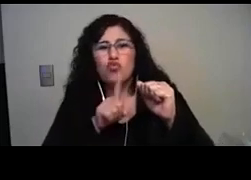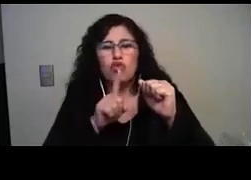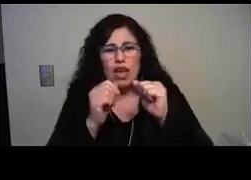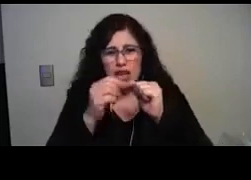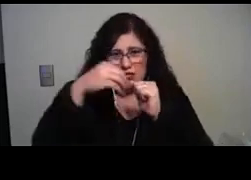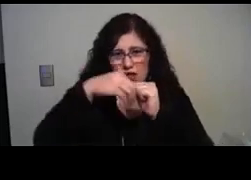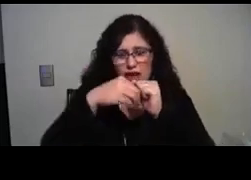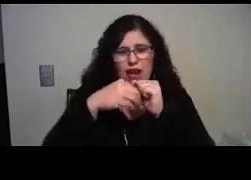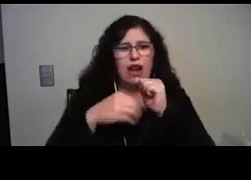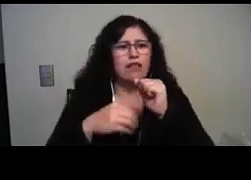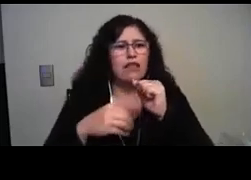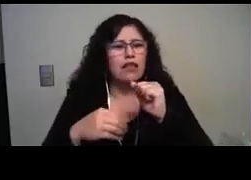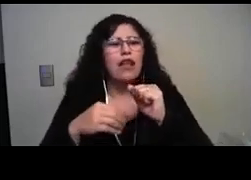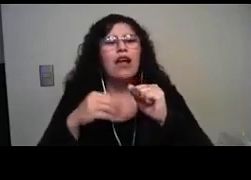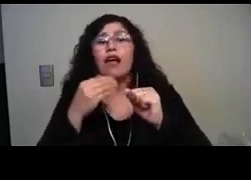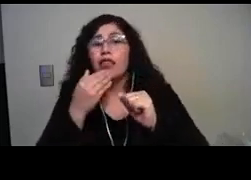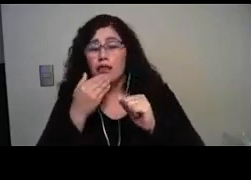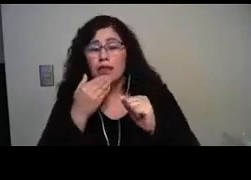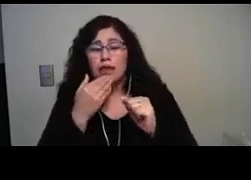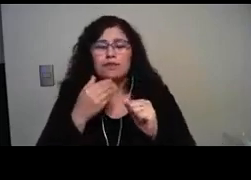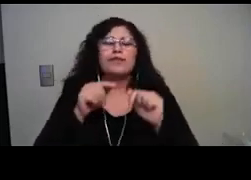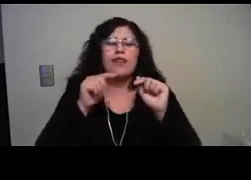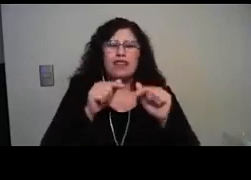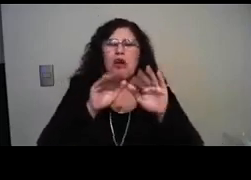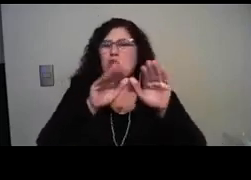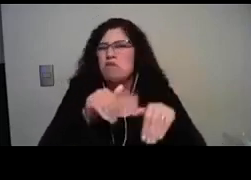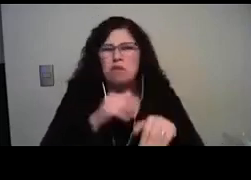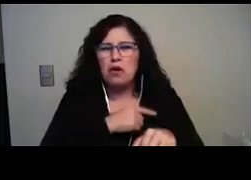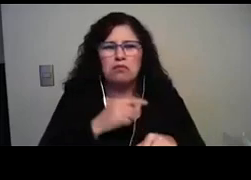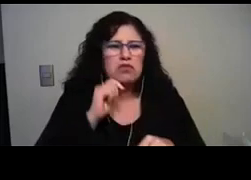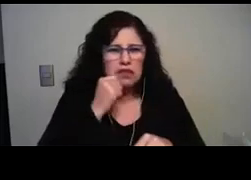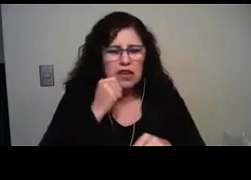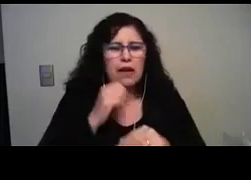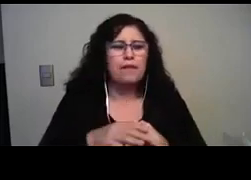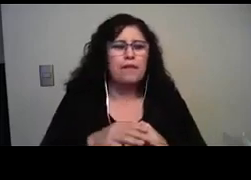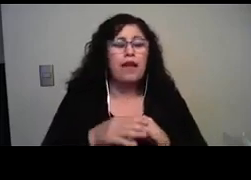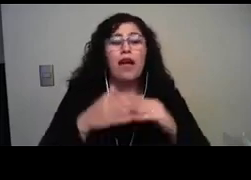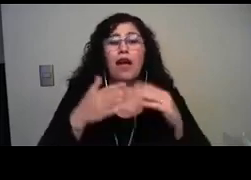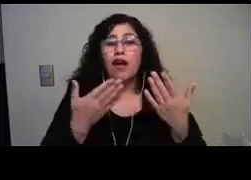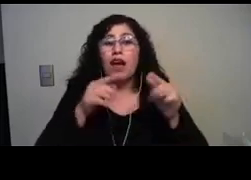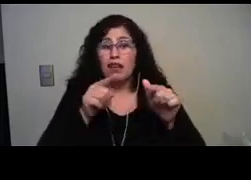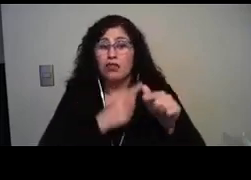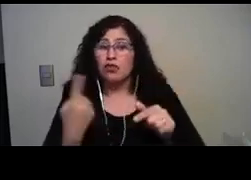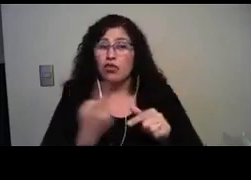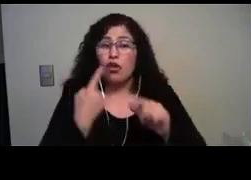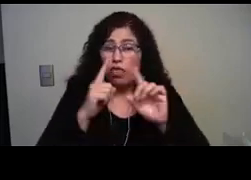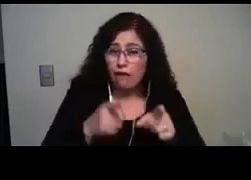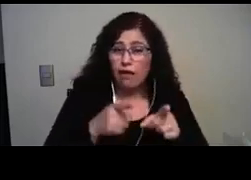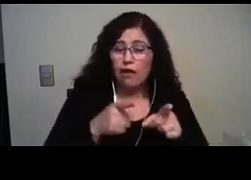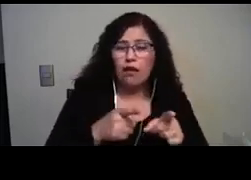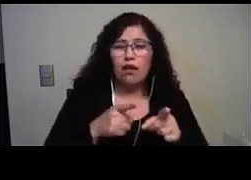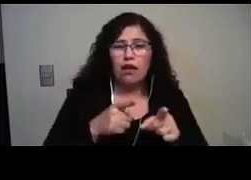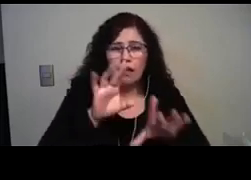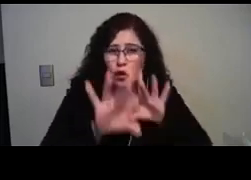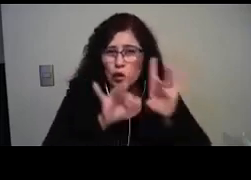referencia a lo mismo, ¿ya? Y que localizándonos anatómicamente debiésemos de encontrar